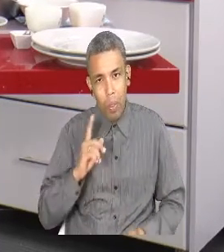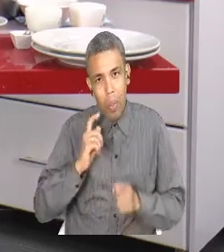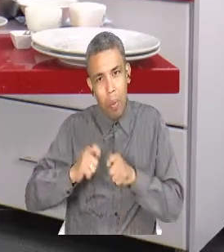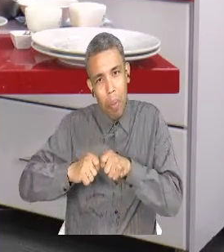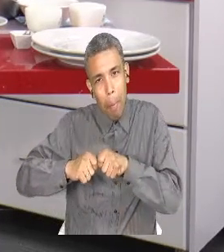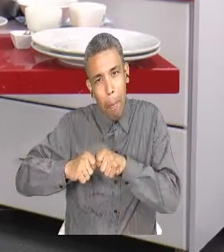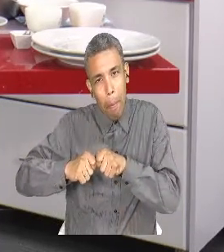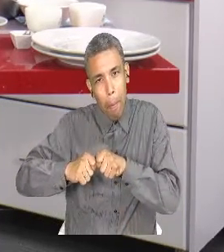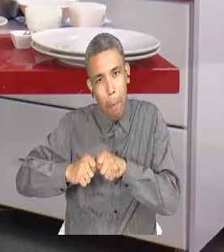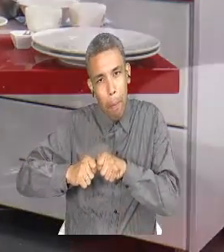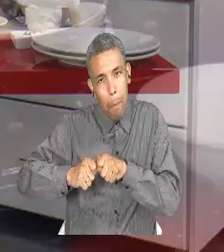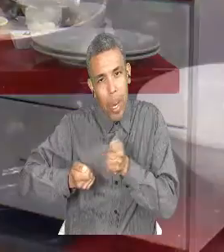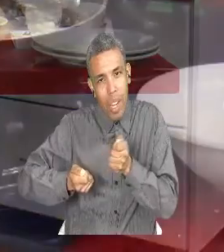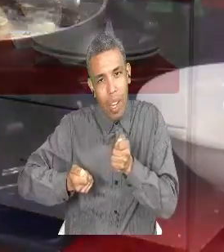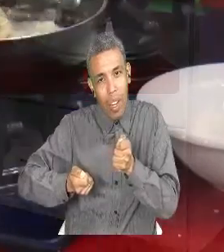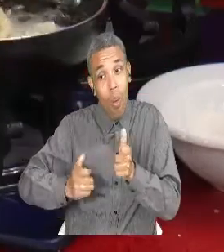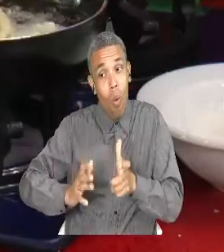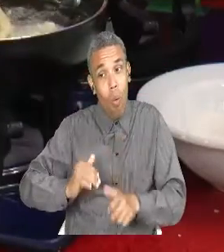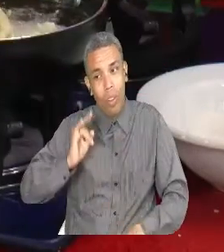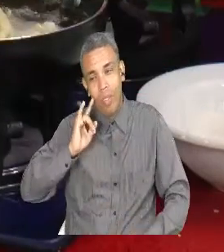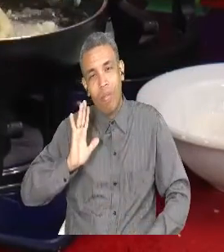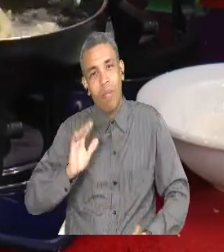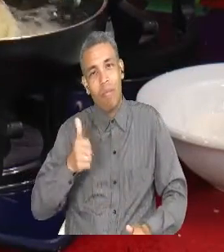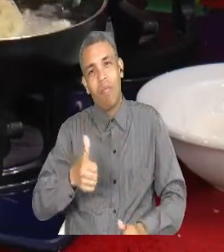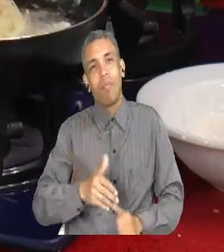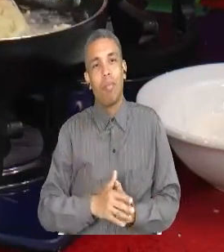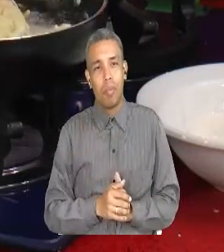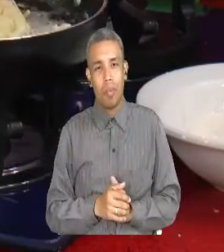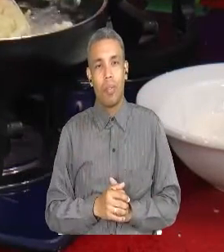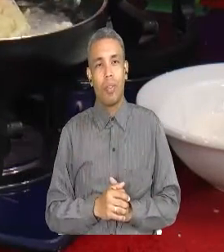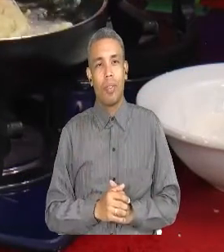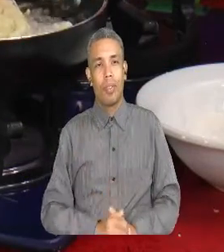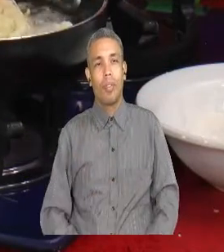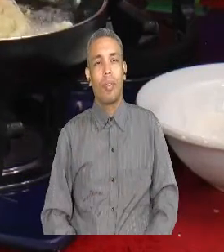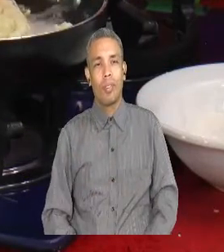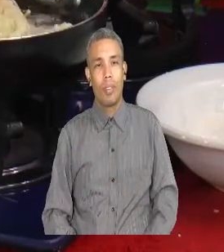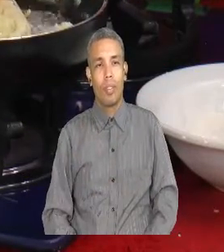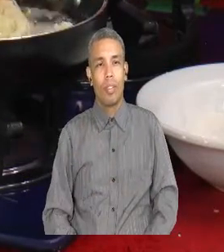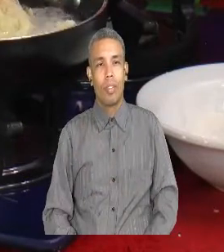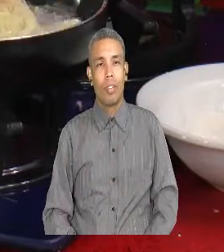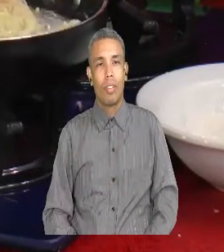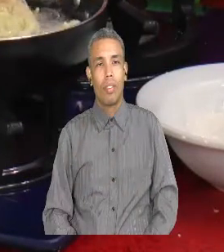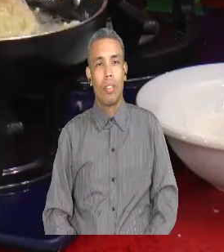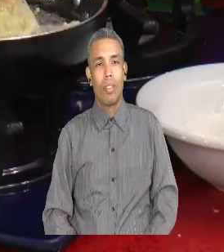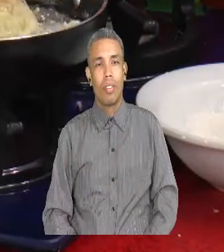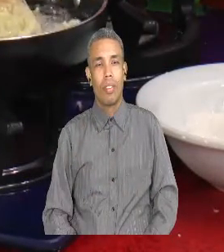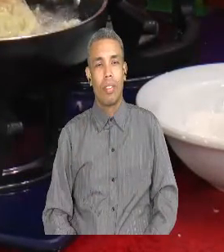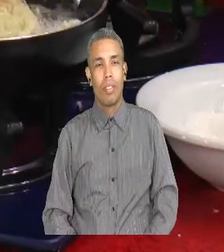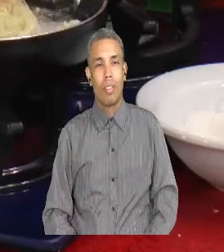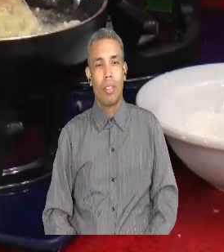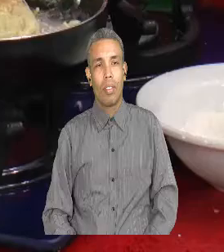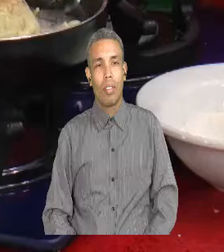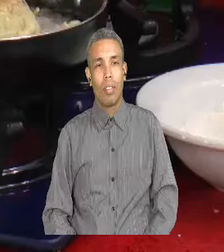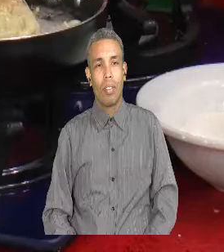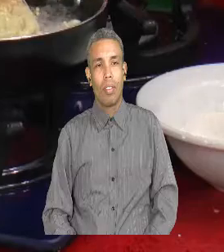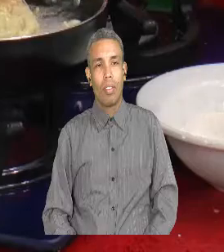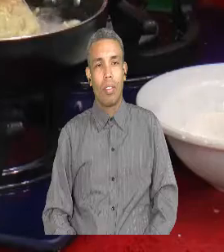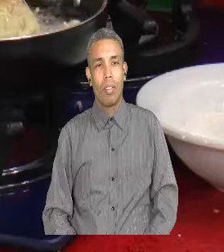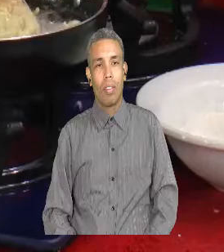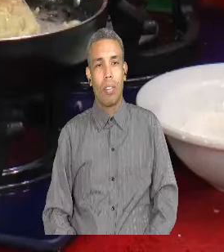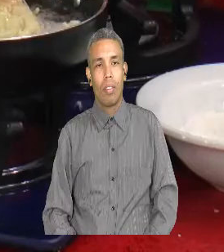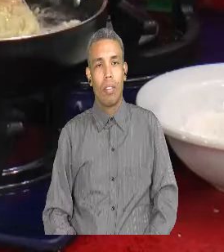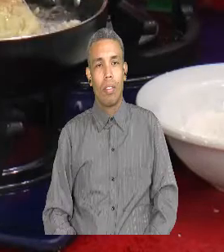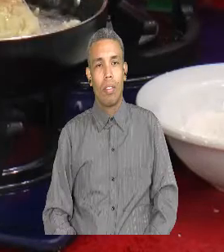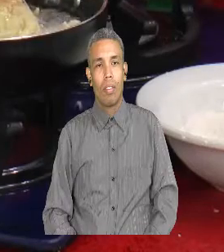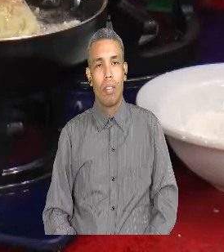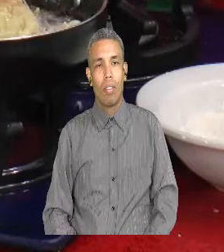cuando usted está comiendo es cortar. Ajá. Y vas a tener el centro fundido del líquido del helado. Mira, acá